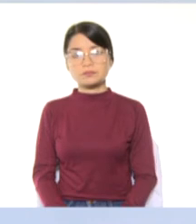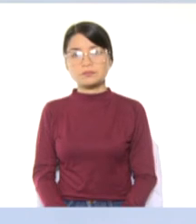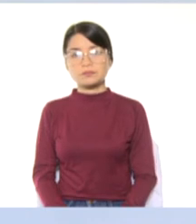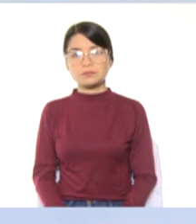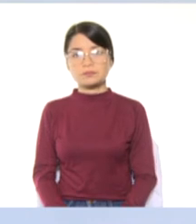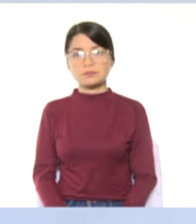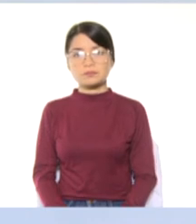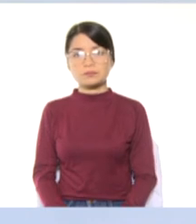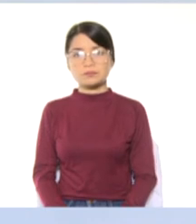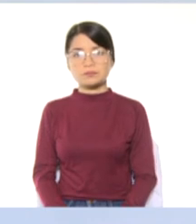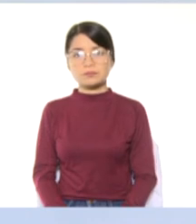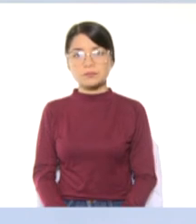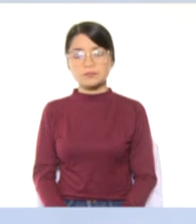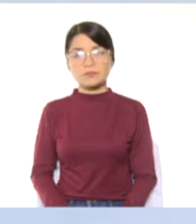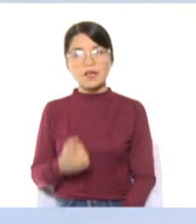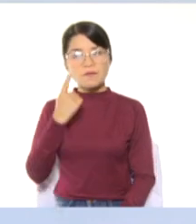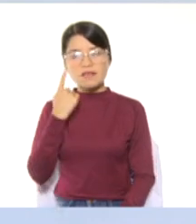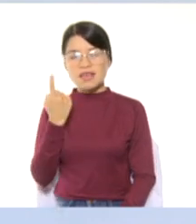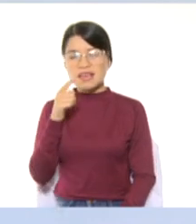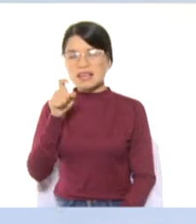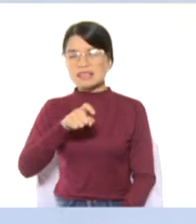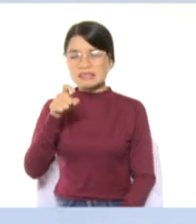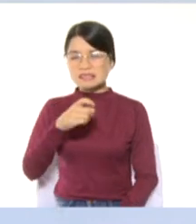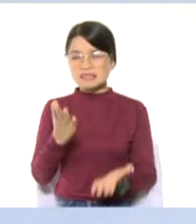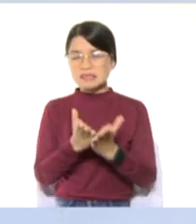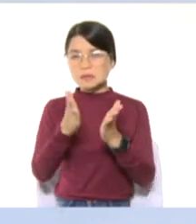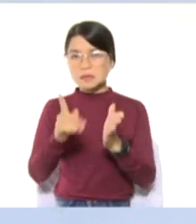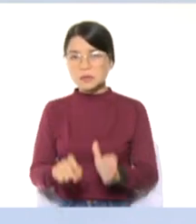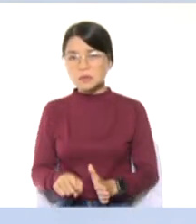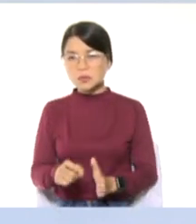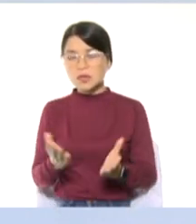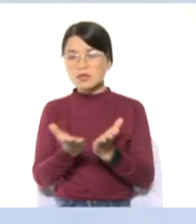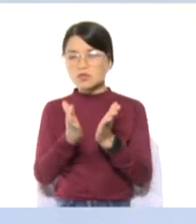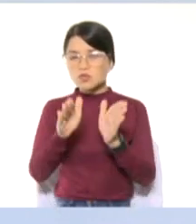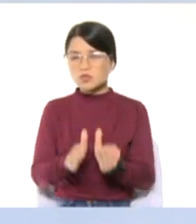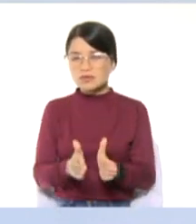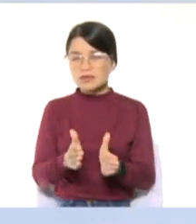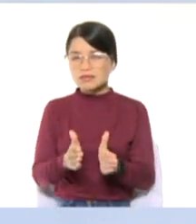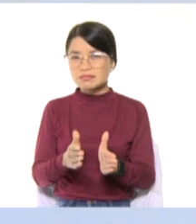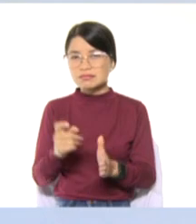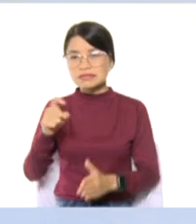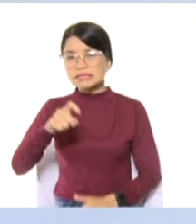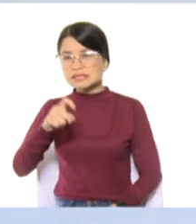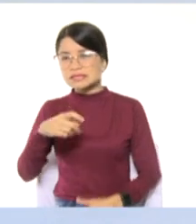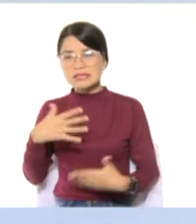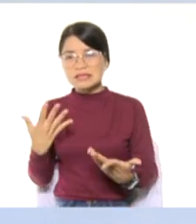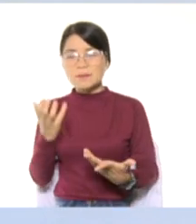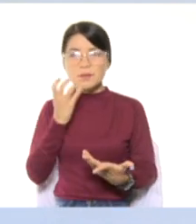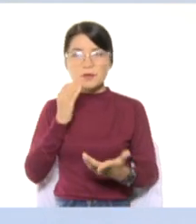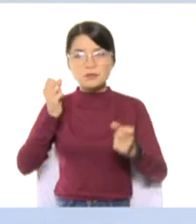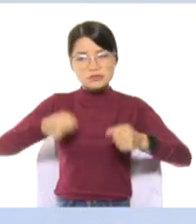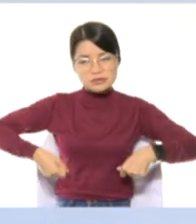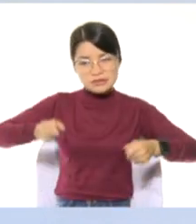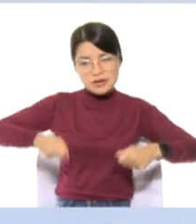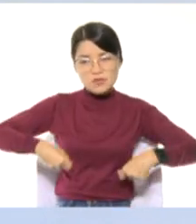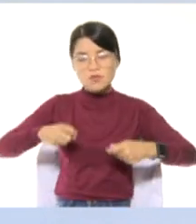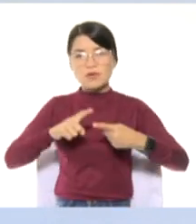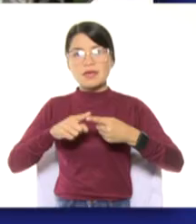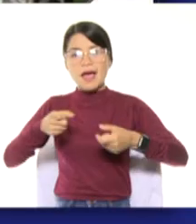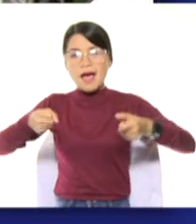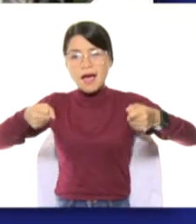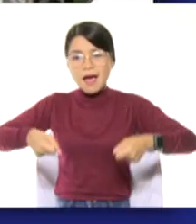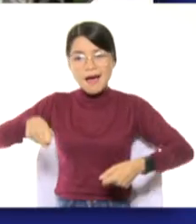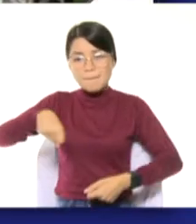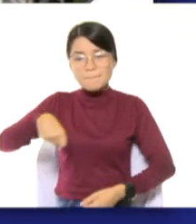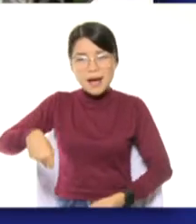esas características para que él pueda realizar cada una de sus actividades. O sea, estamos haciendo referencia a la silla de rueda, a la andadera,